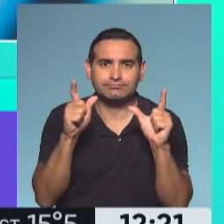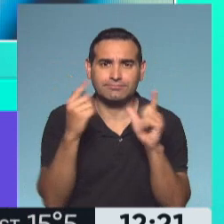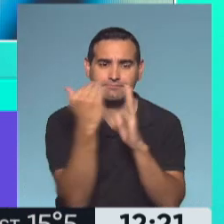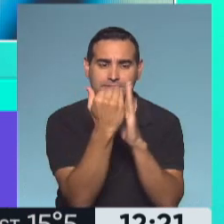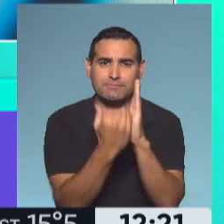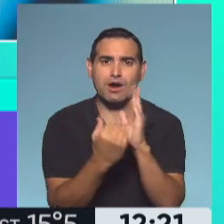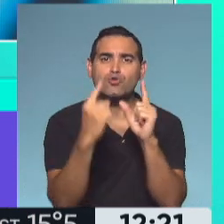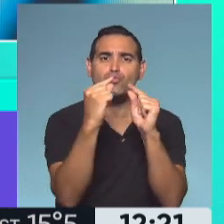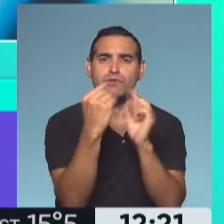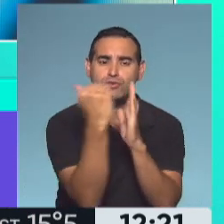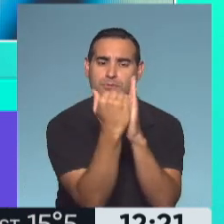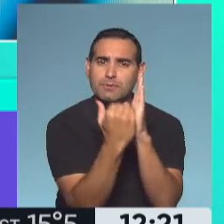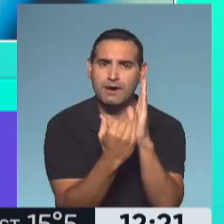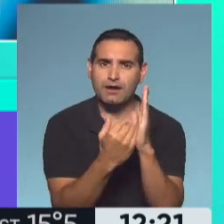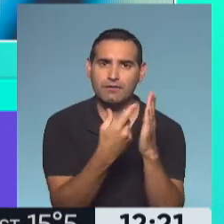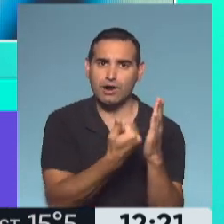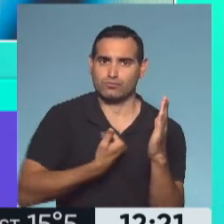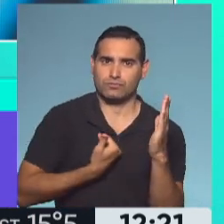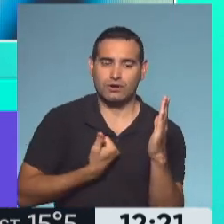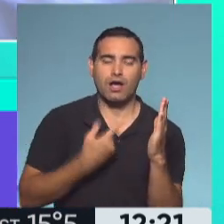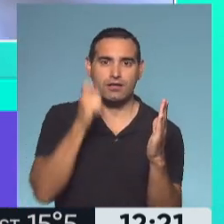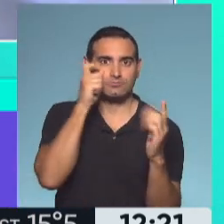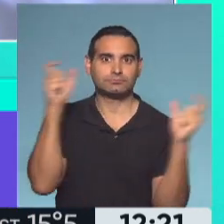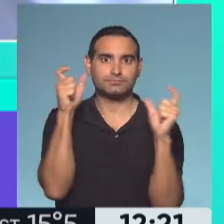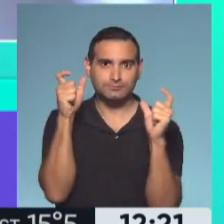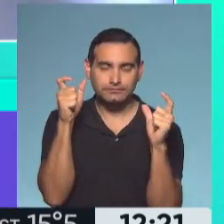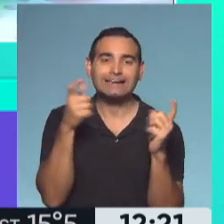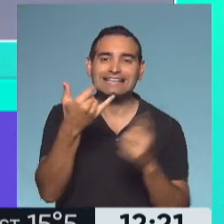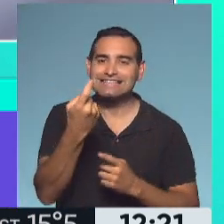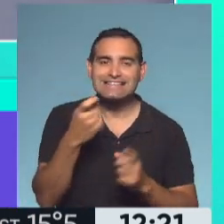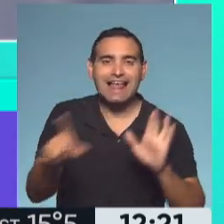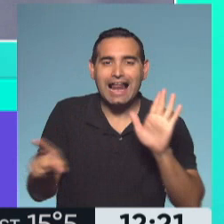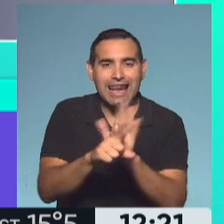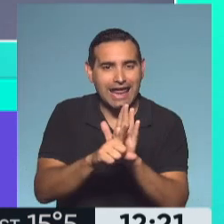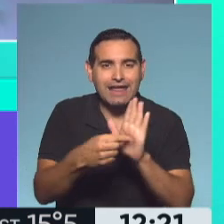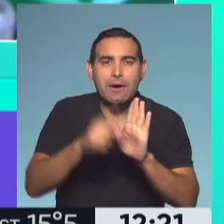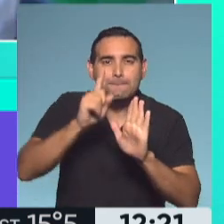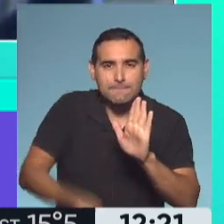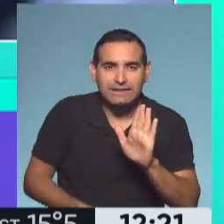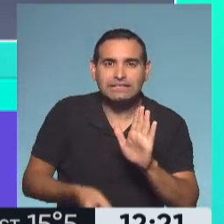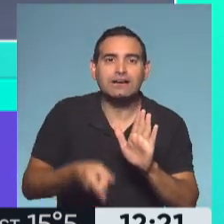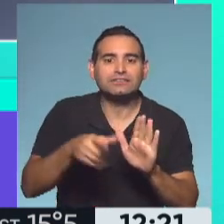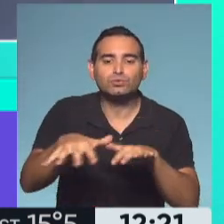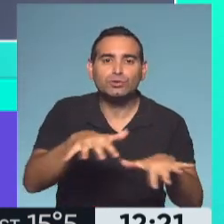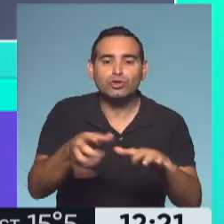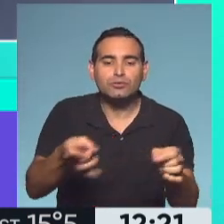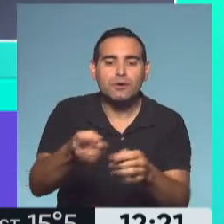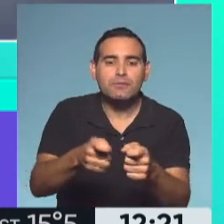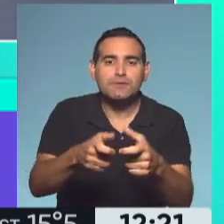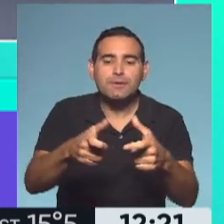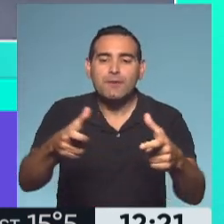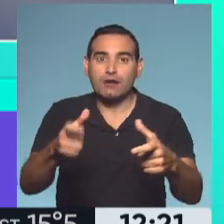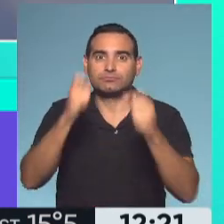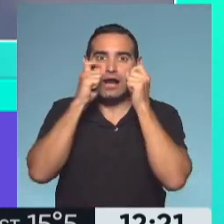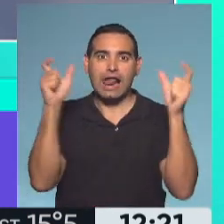ninguna discusión, ¿entendés? Me parece que es fundamental tener una ley que determine en qué momento hay que frenar o